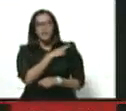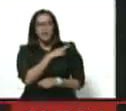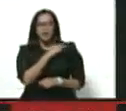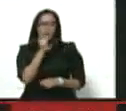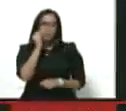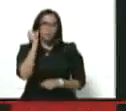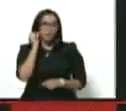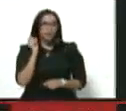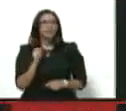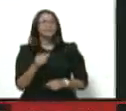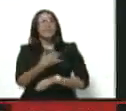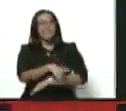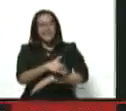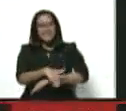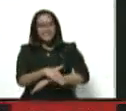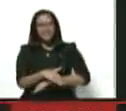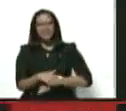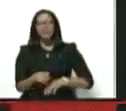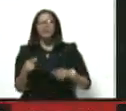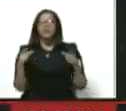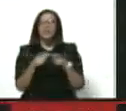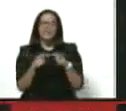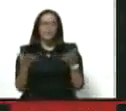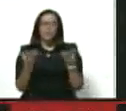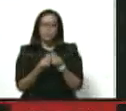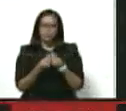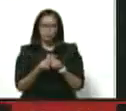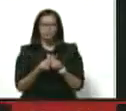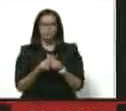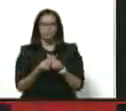de calle. Naguará. Y con un equipo al lado.